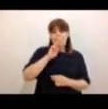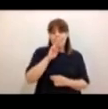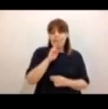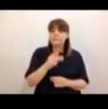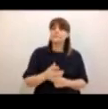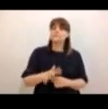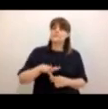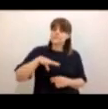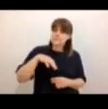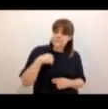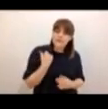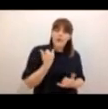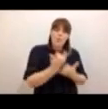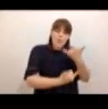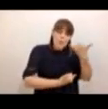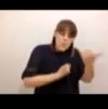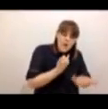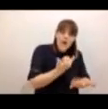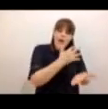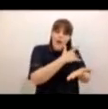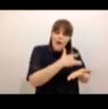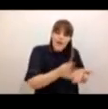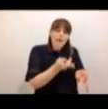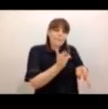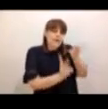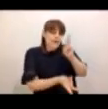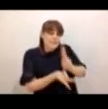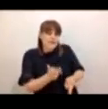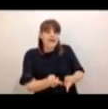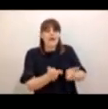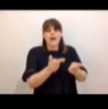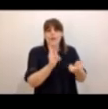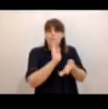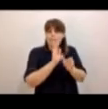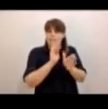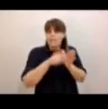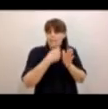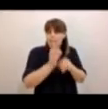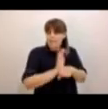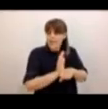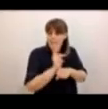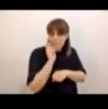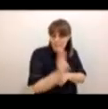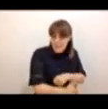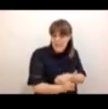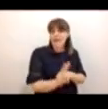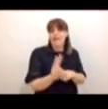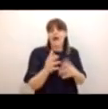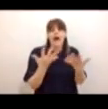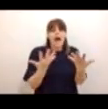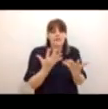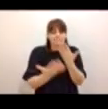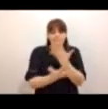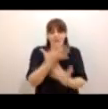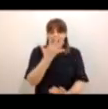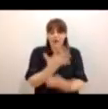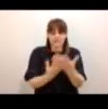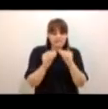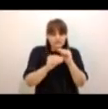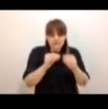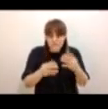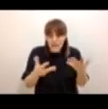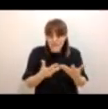jugar de leer de conversar de ver películas de cantar y de hacer manualidades con las hijas e hijos y si me ponen la siguiente